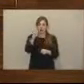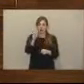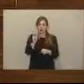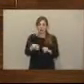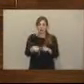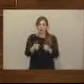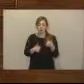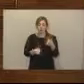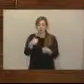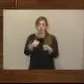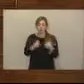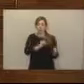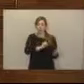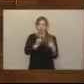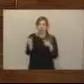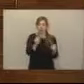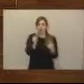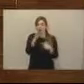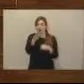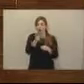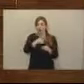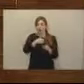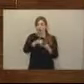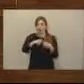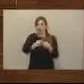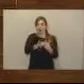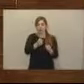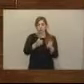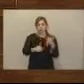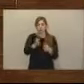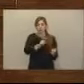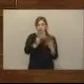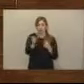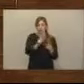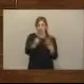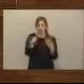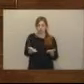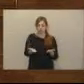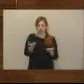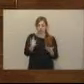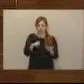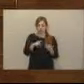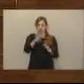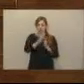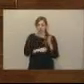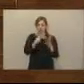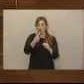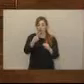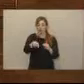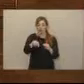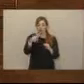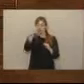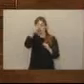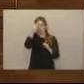concurso de traslados, de no poder participar en un concurso de traslados como poco. El citado estatuto establece además los principios